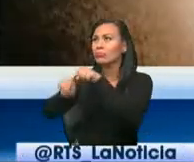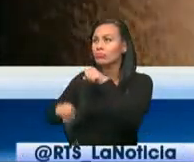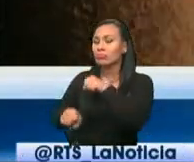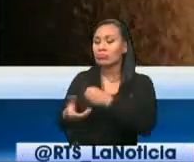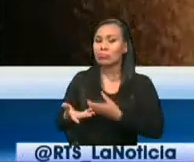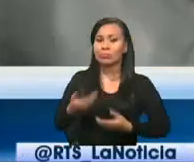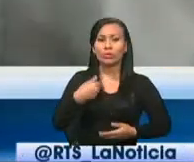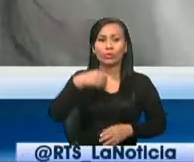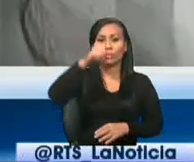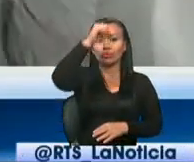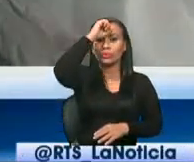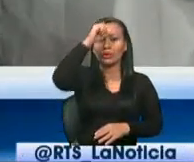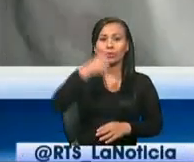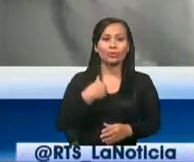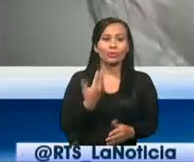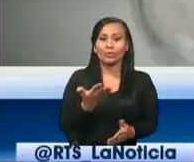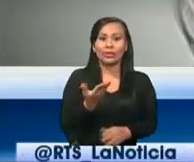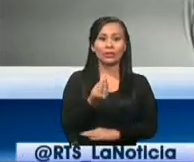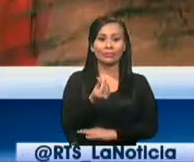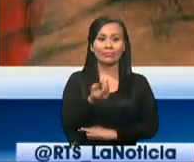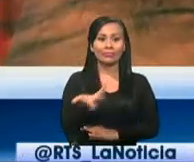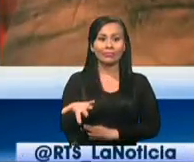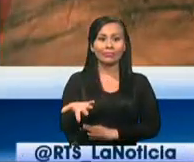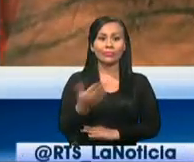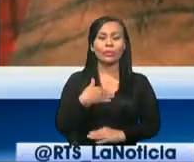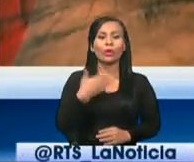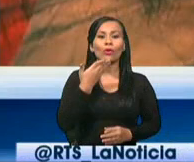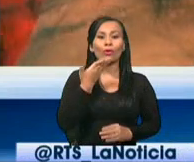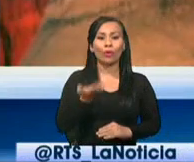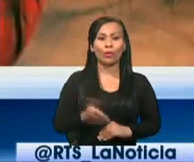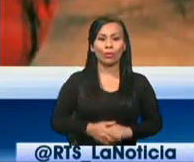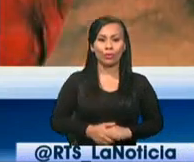como yo no tengo recursos económicos, no sé